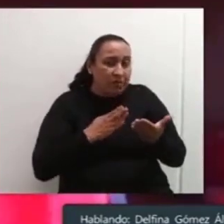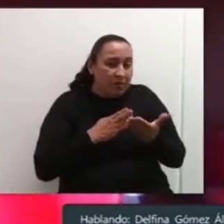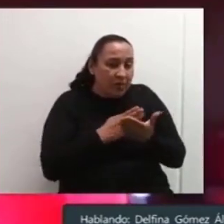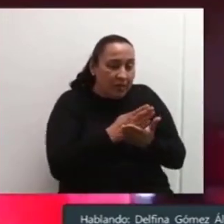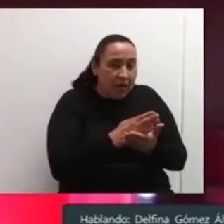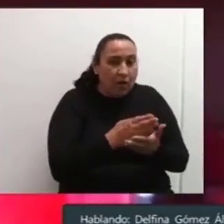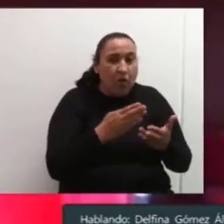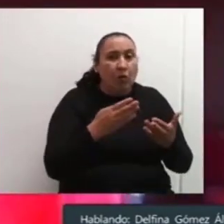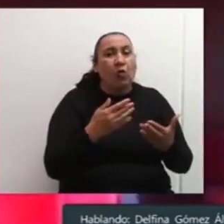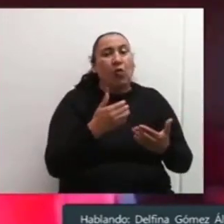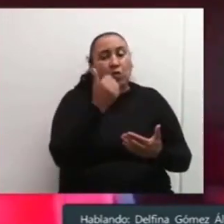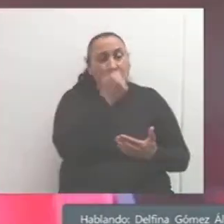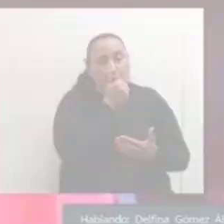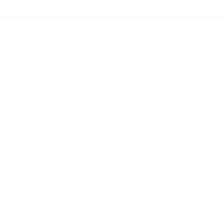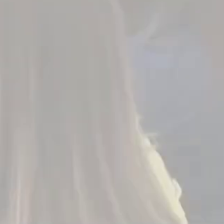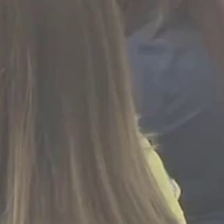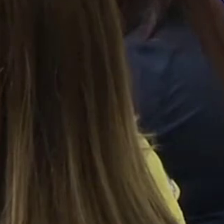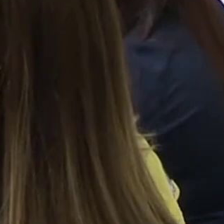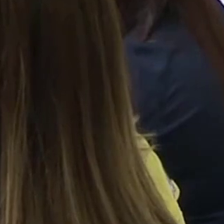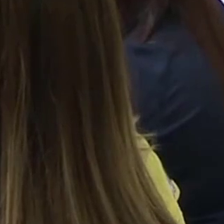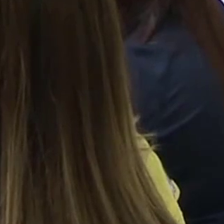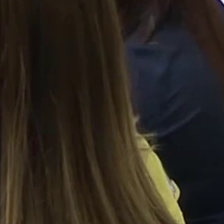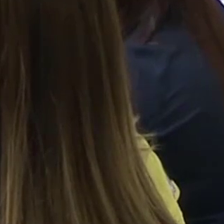familia distinguen la sociedad